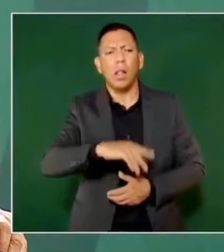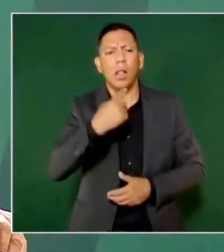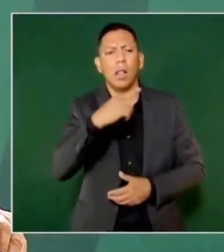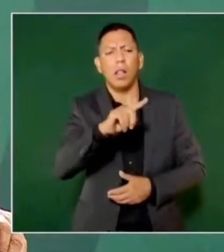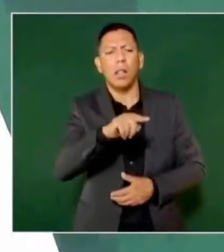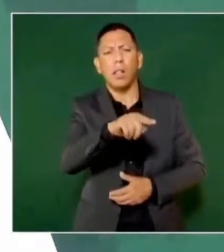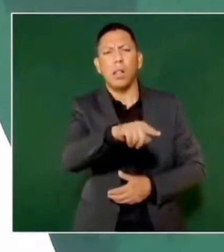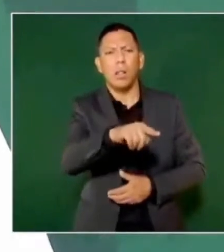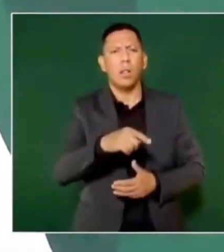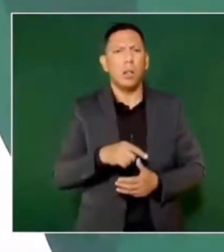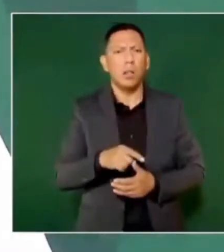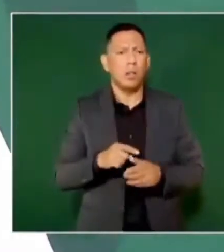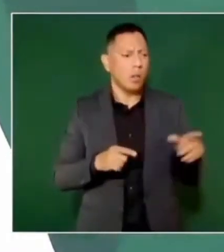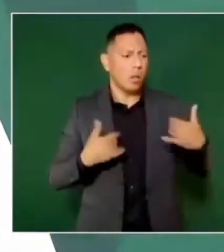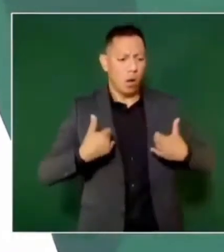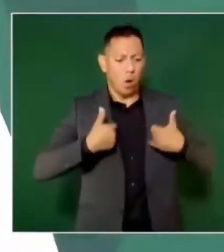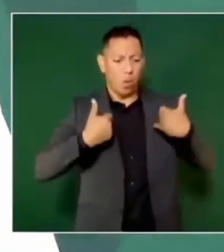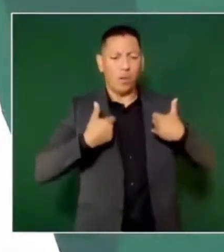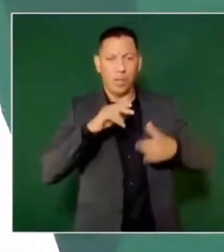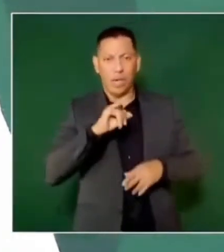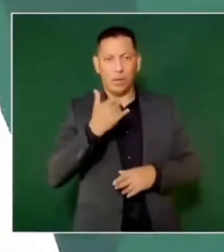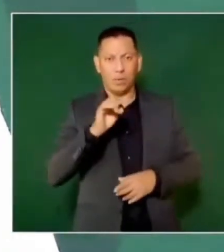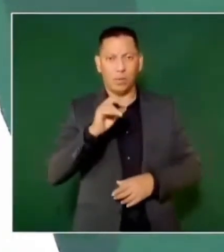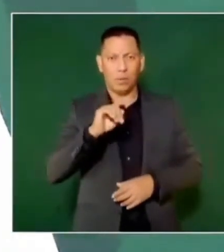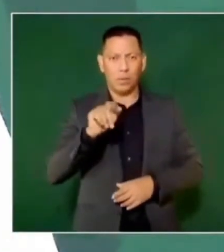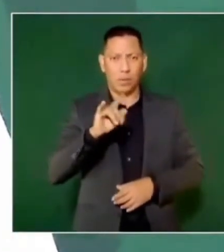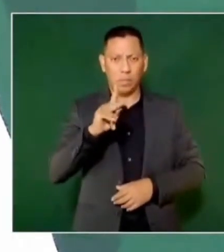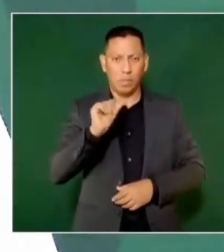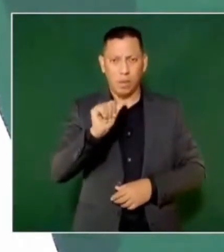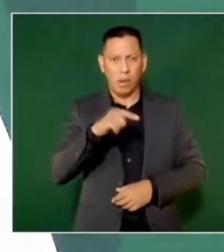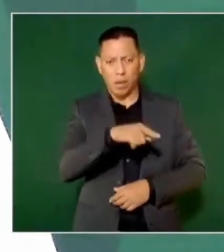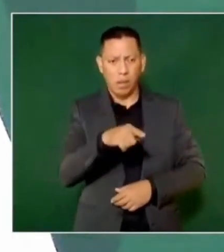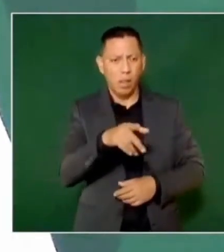participantes en la desaparición de los jóvenes,